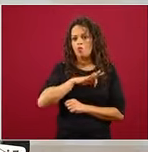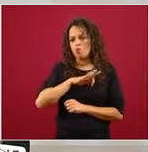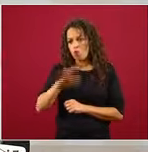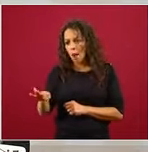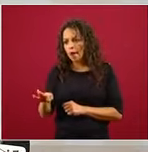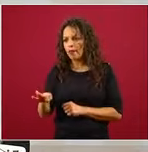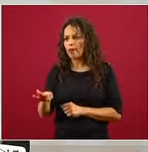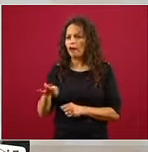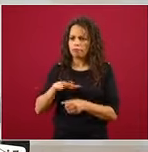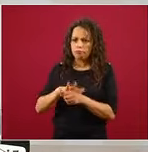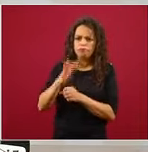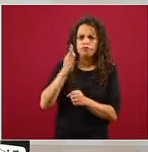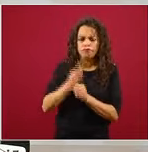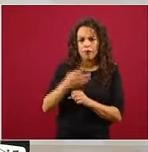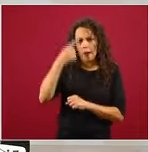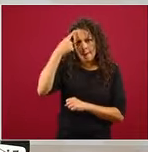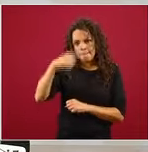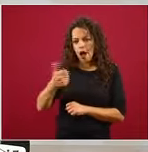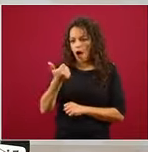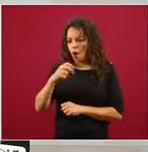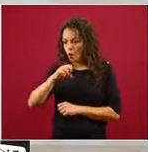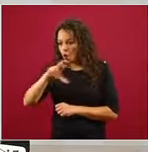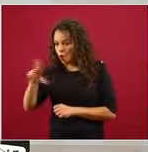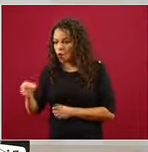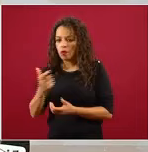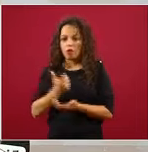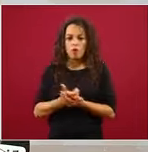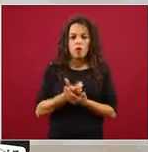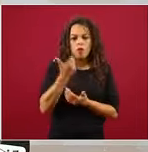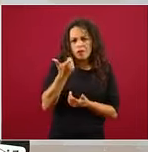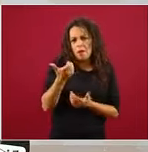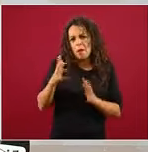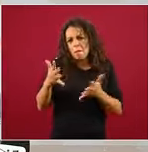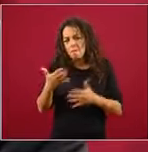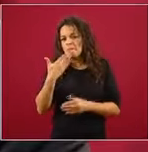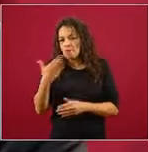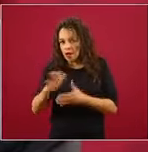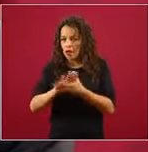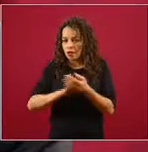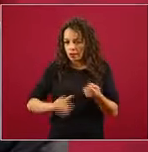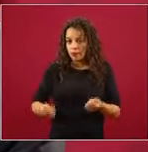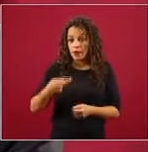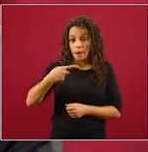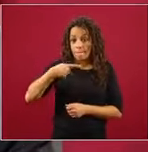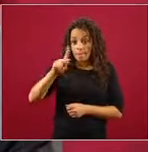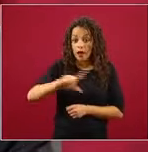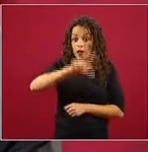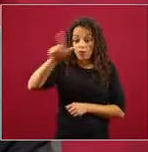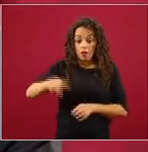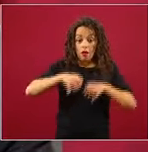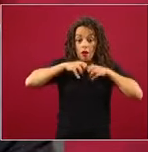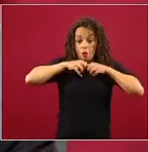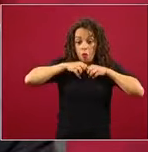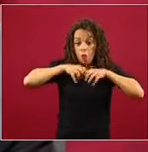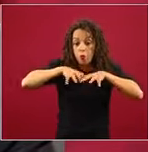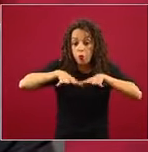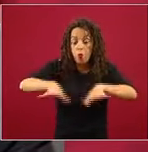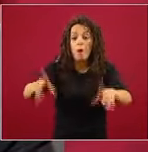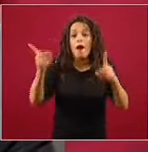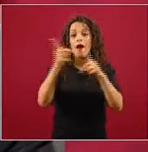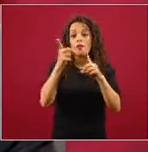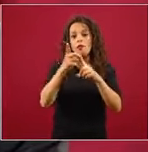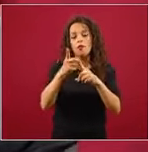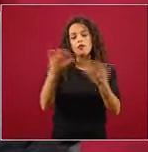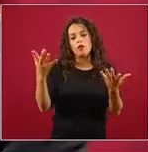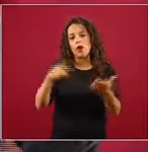y posteriormente se desplazó a comunidades suburbanas que tienen condiciones socioeconómicas más